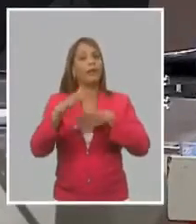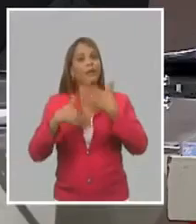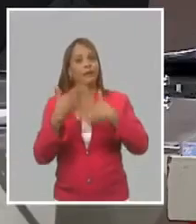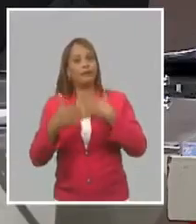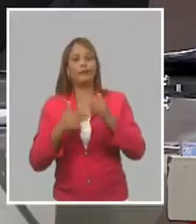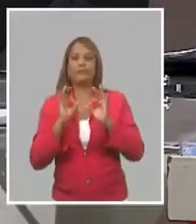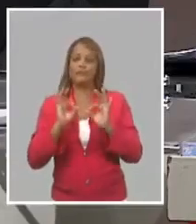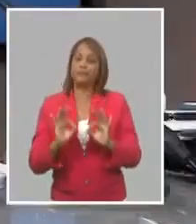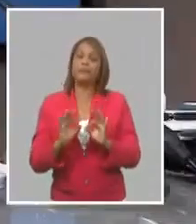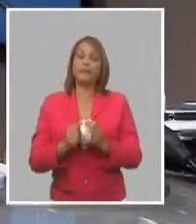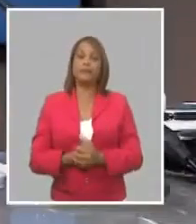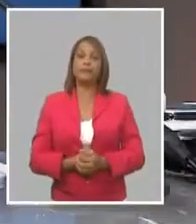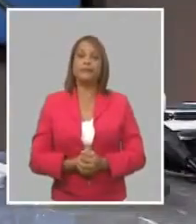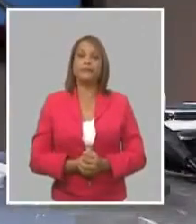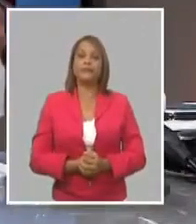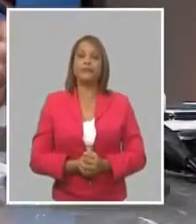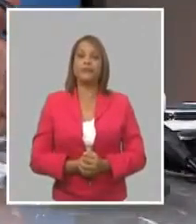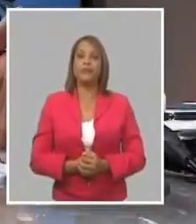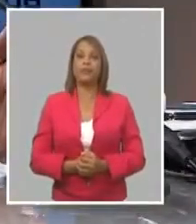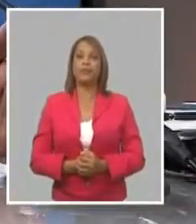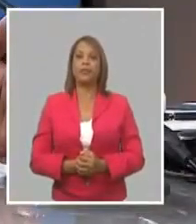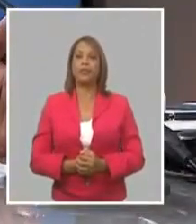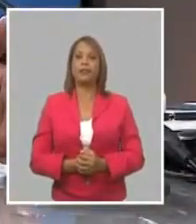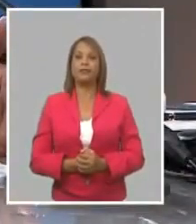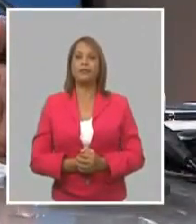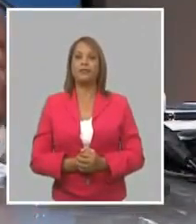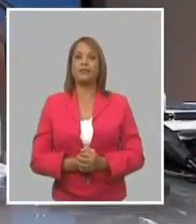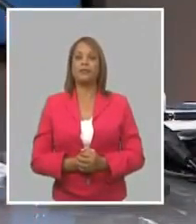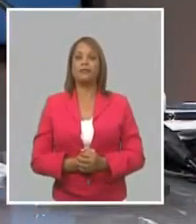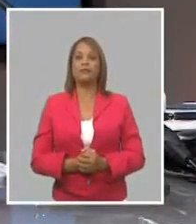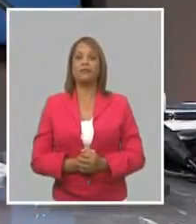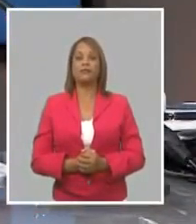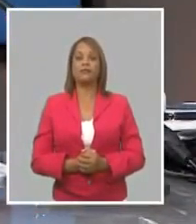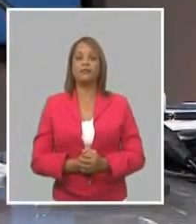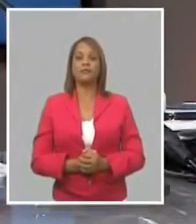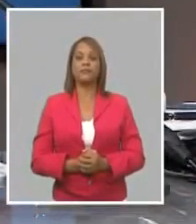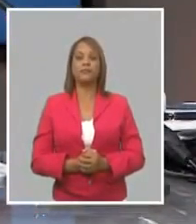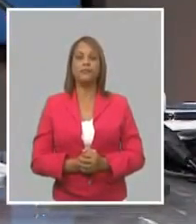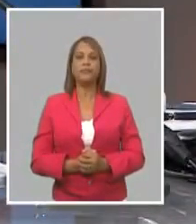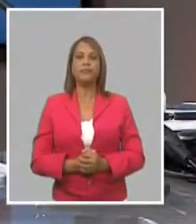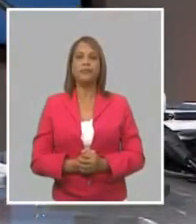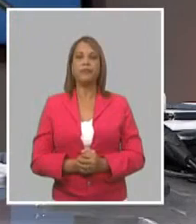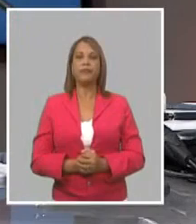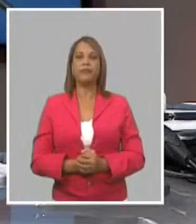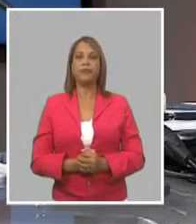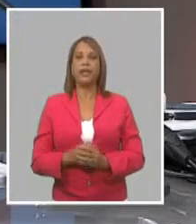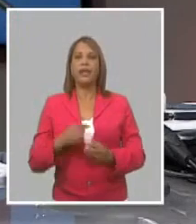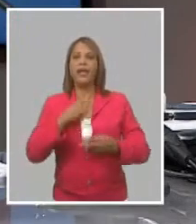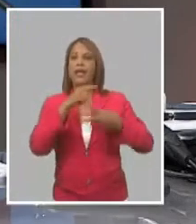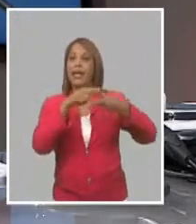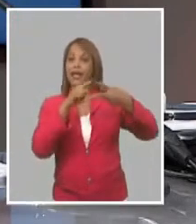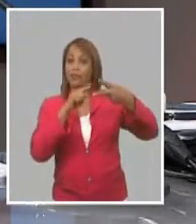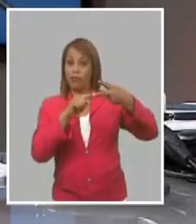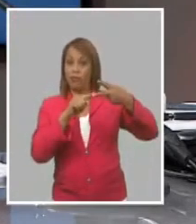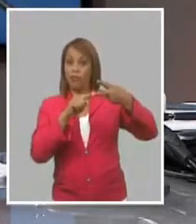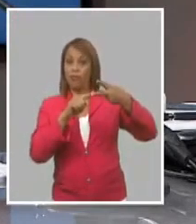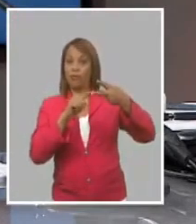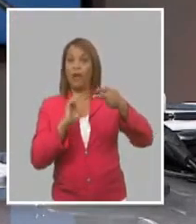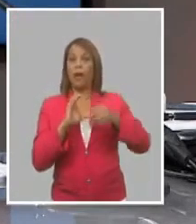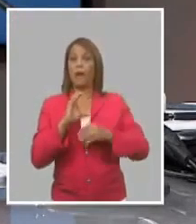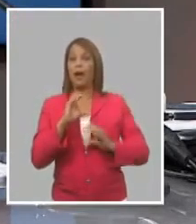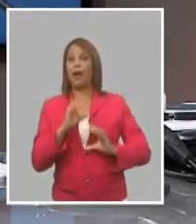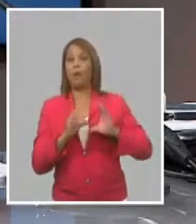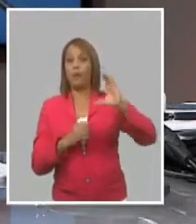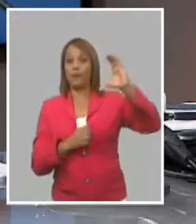¿No? Entonces, devaluar la moneda y hacer reforma de salario, incrementar los